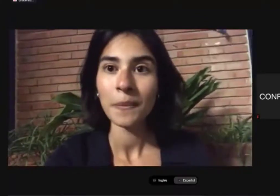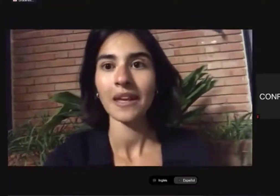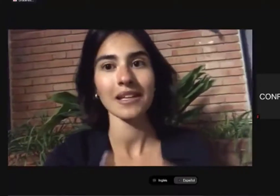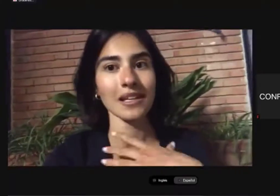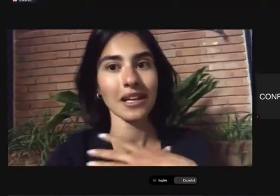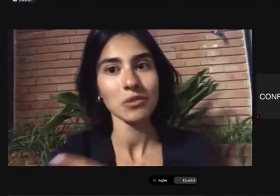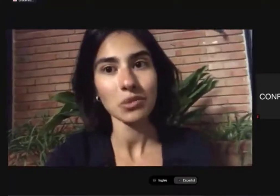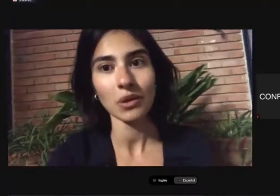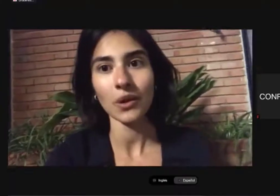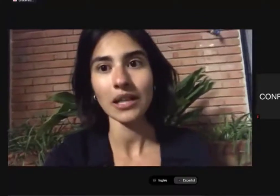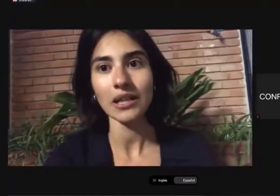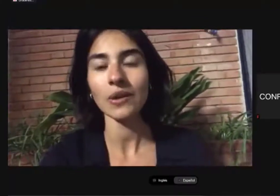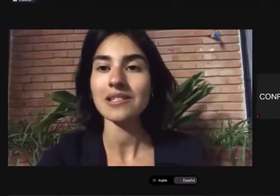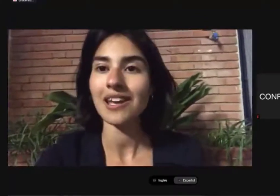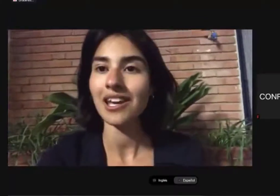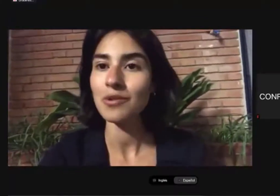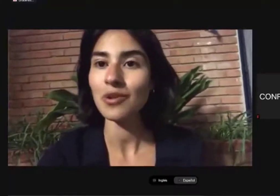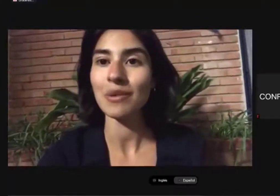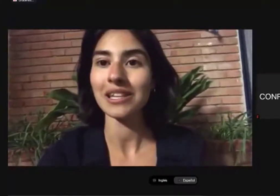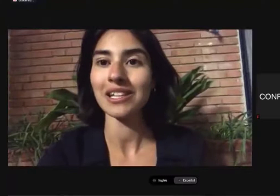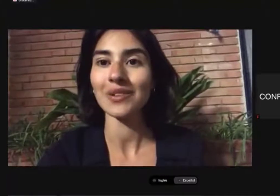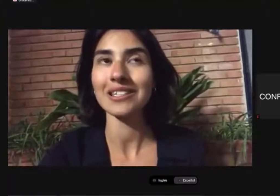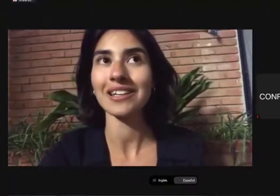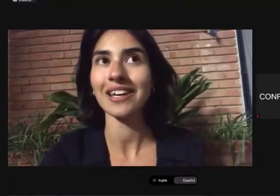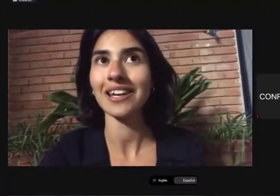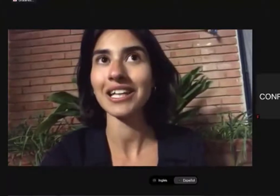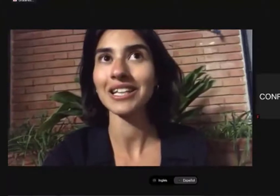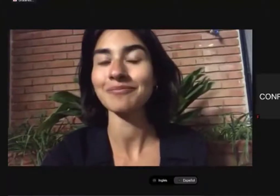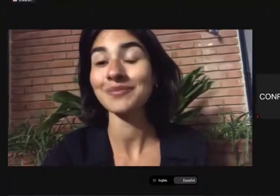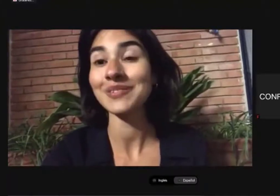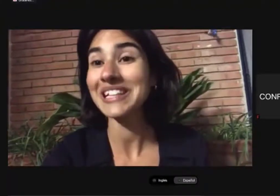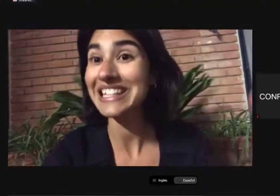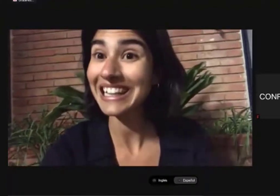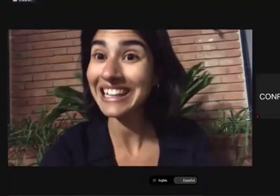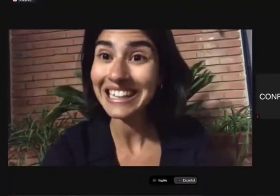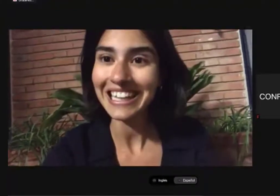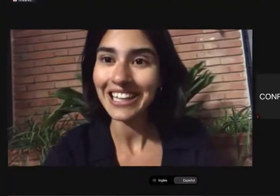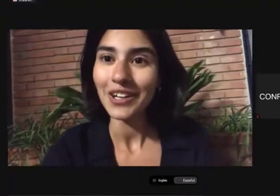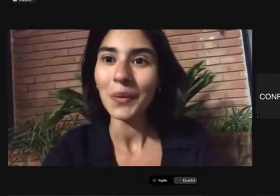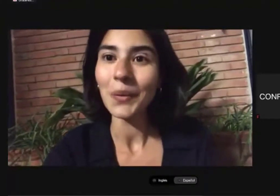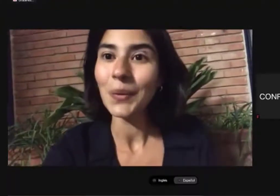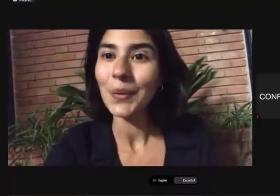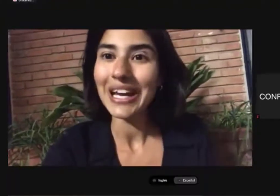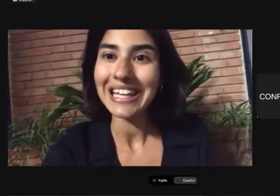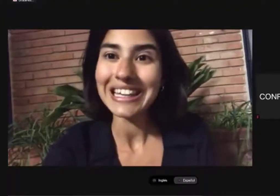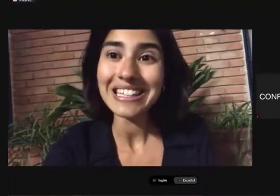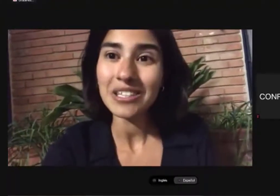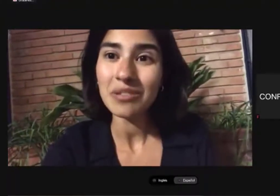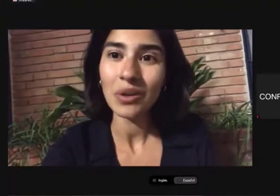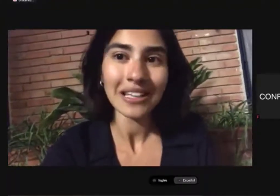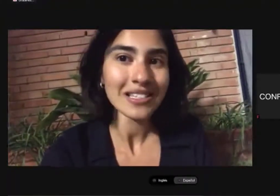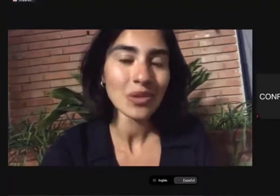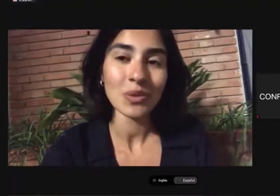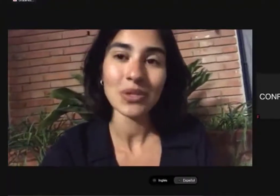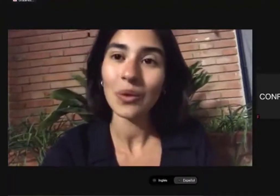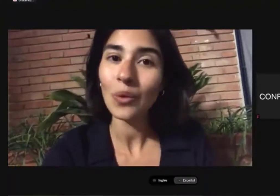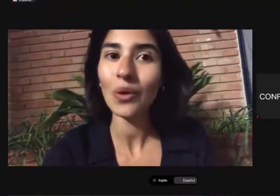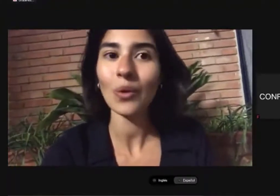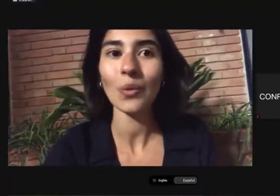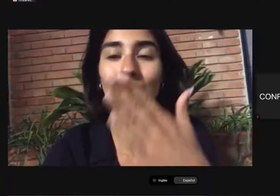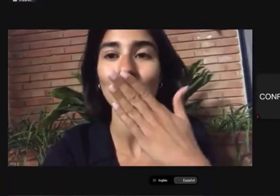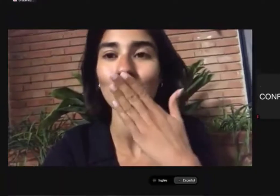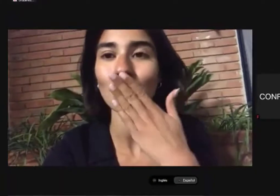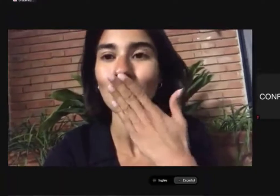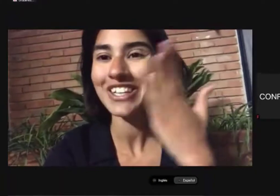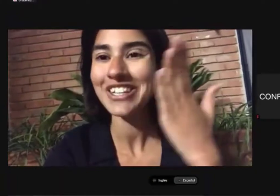mejorar, que seguiremos mejorando y que seguiremos compartiendo. Así que desde aquí un grandísimo, grandísimo